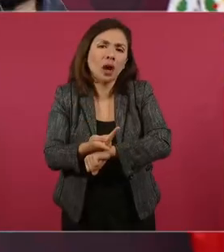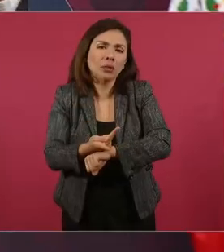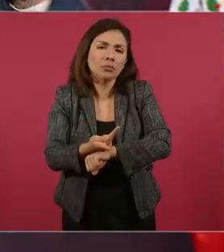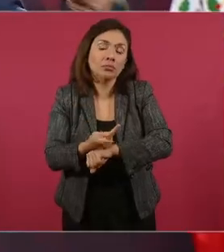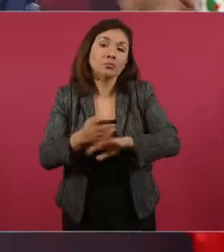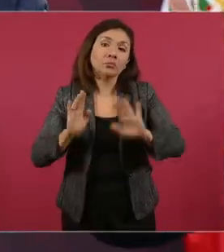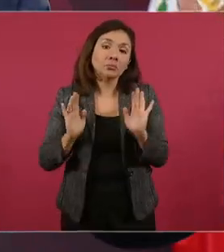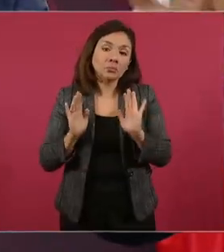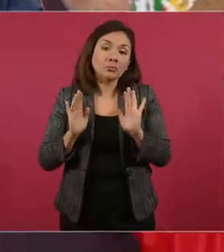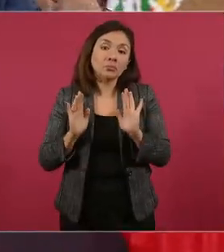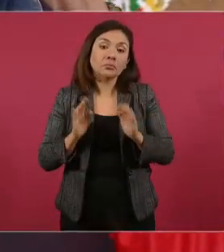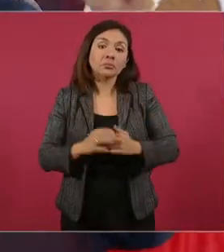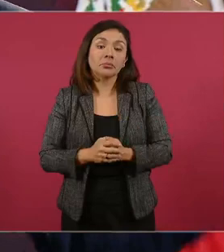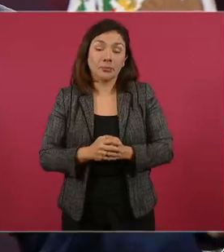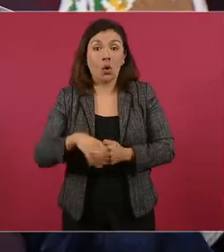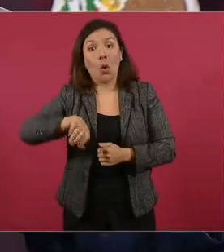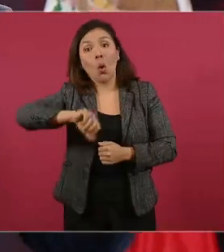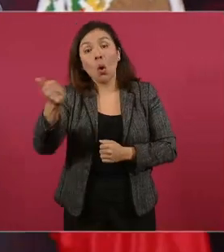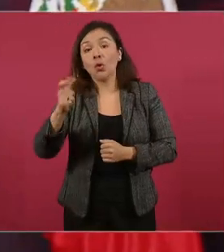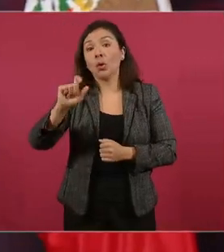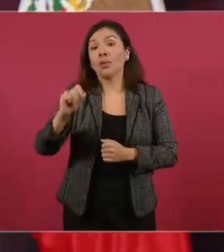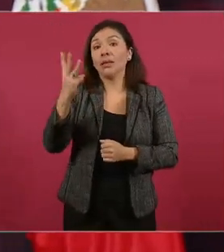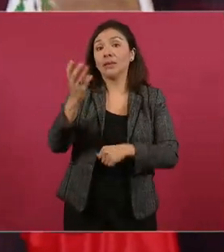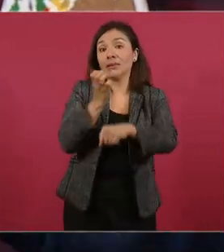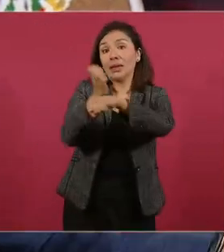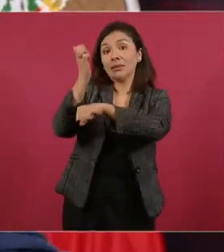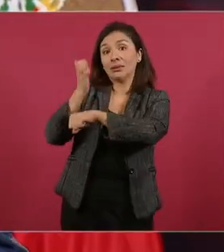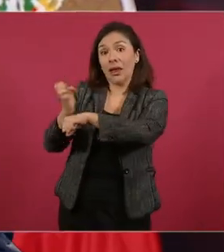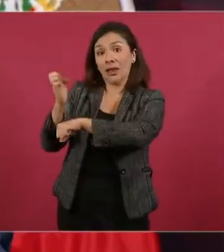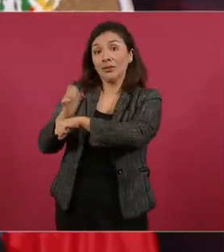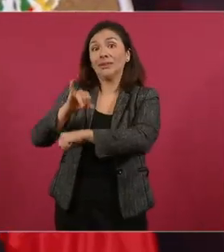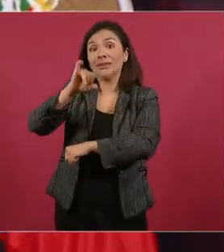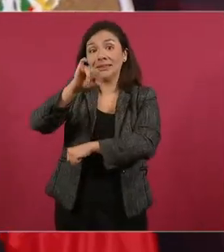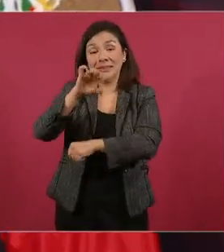Entonces, en el caso de los 23 estados,